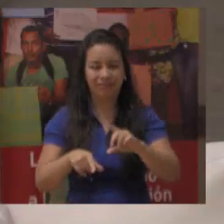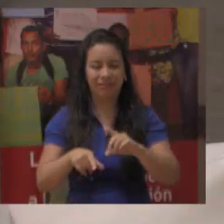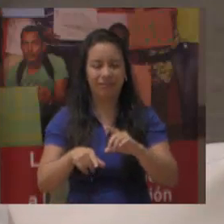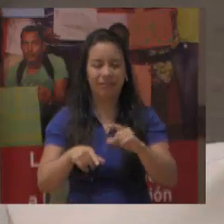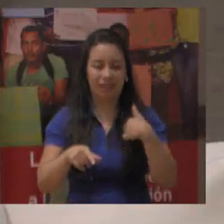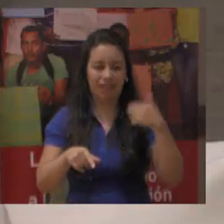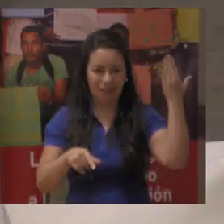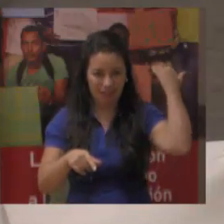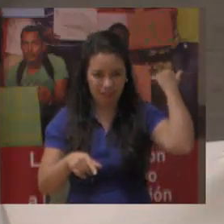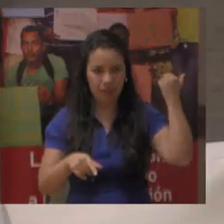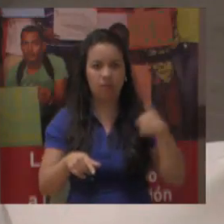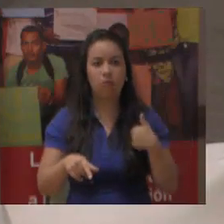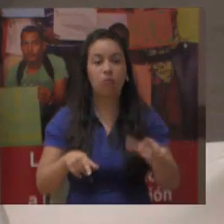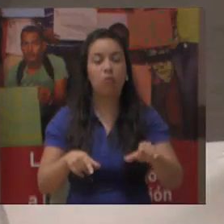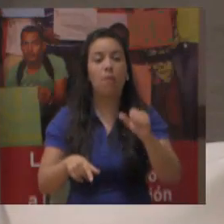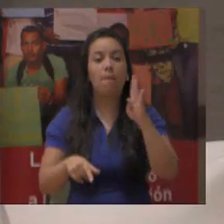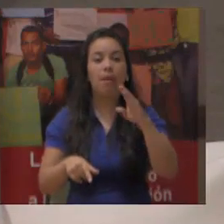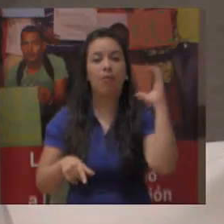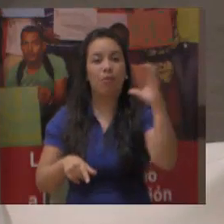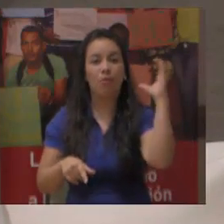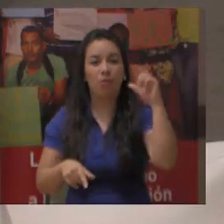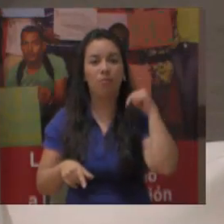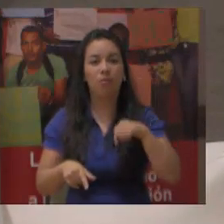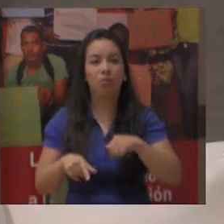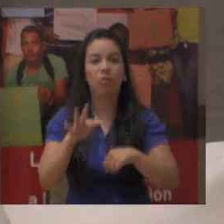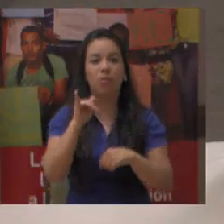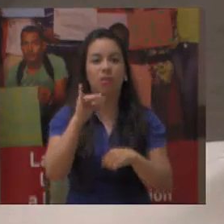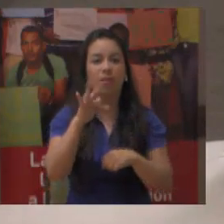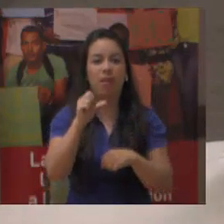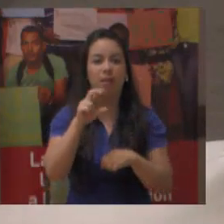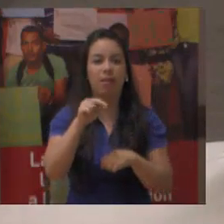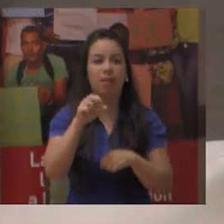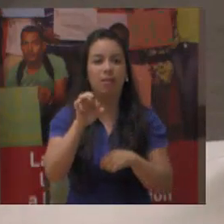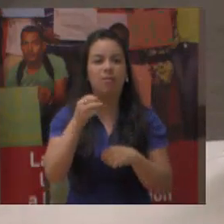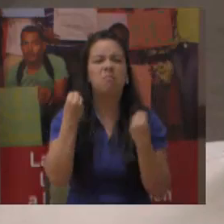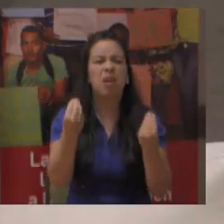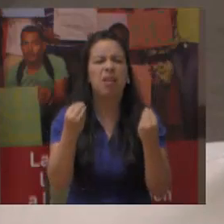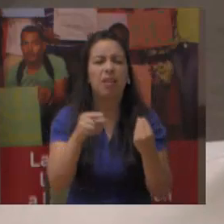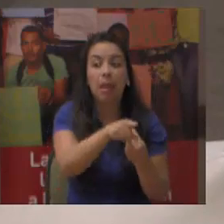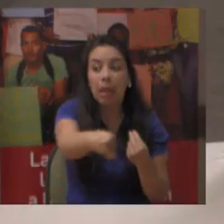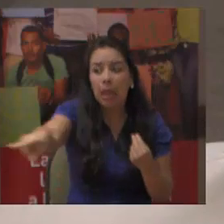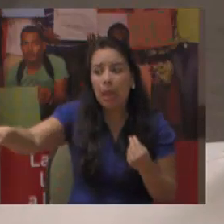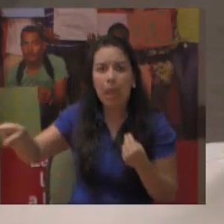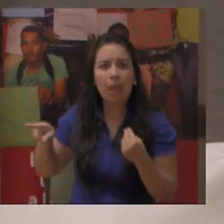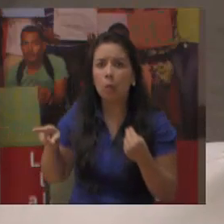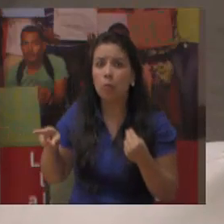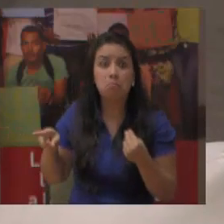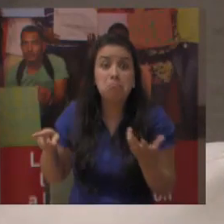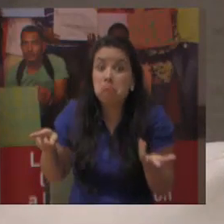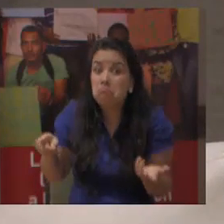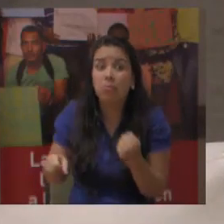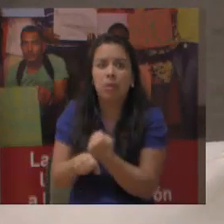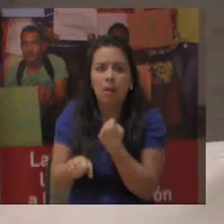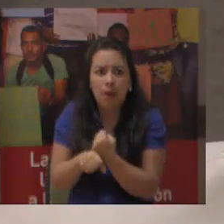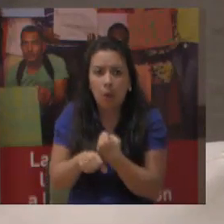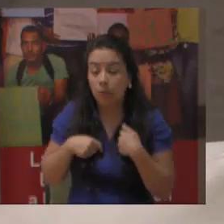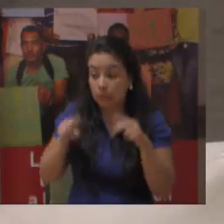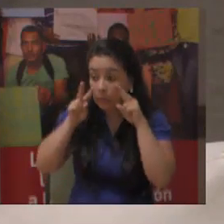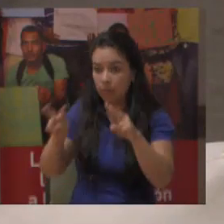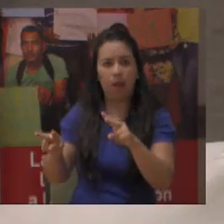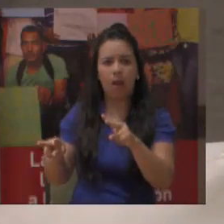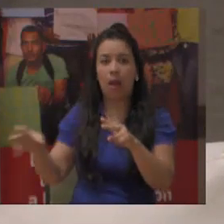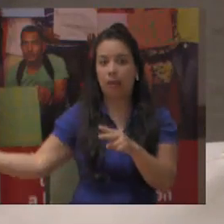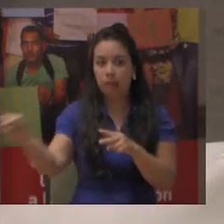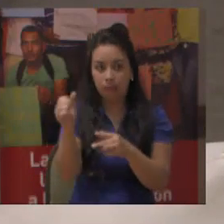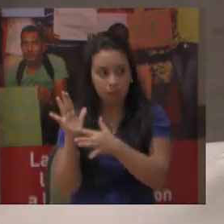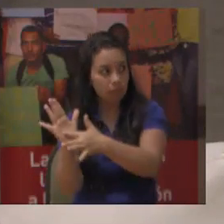la categoría que escogió Bancolombia fue la de Titanes Caracol, para hacer visibles a los invisibles. Ese es el gran reto que